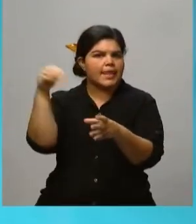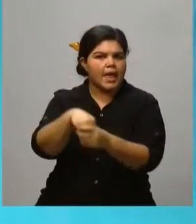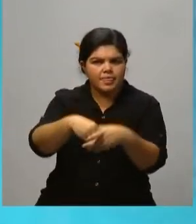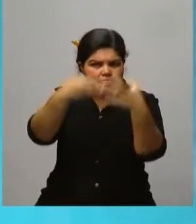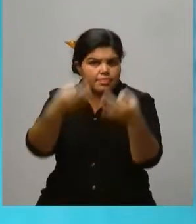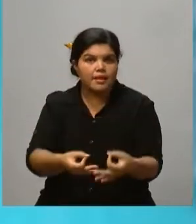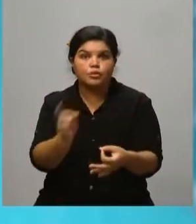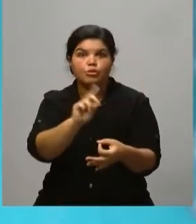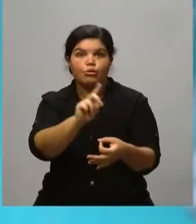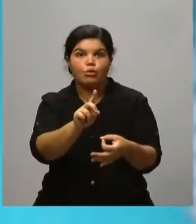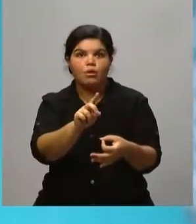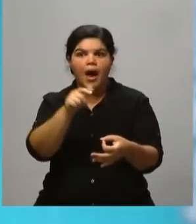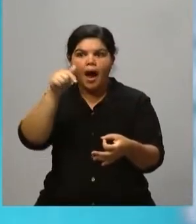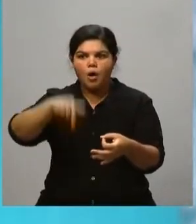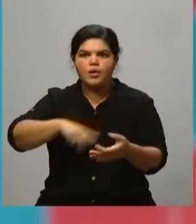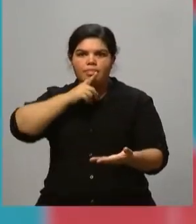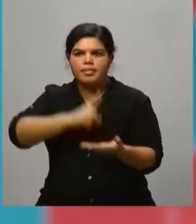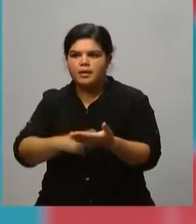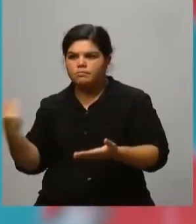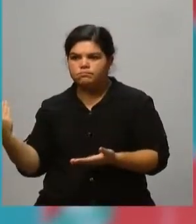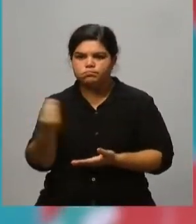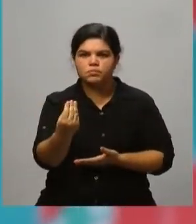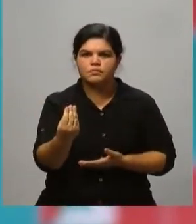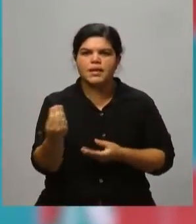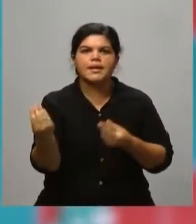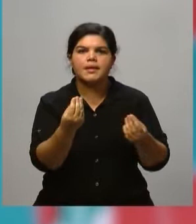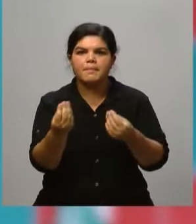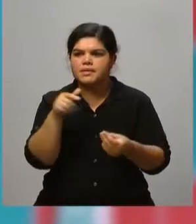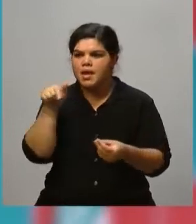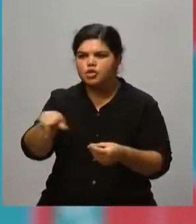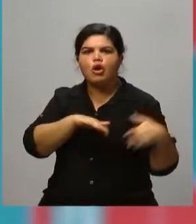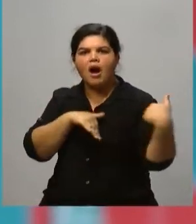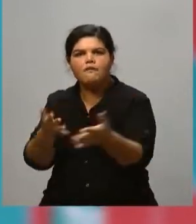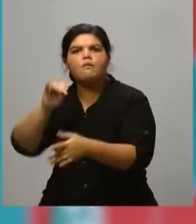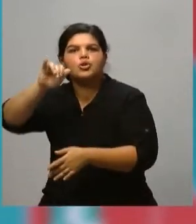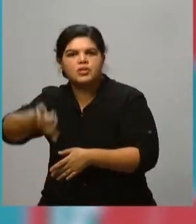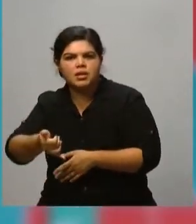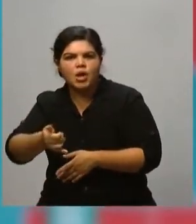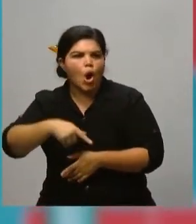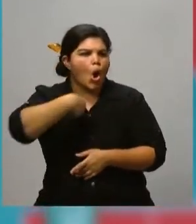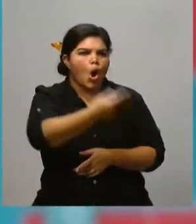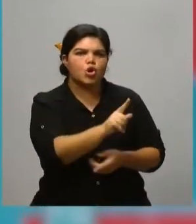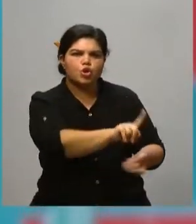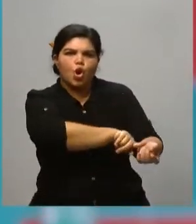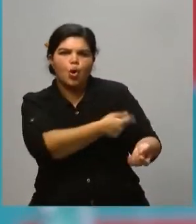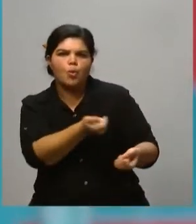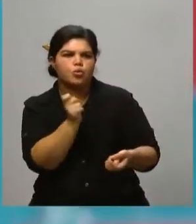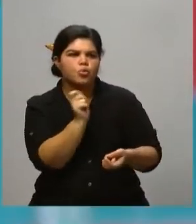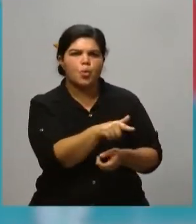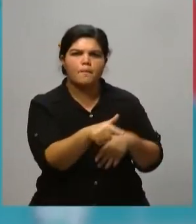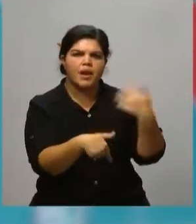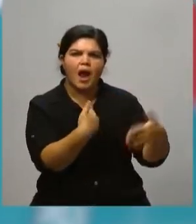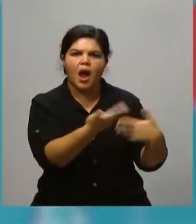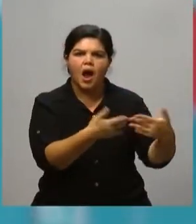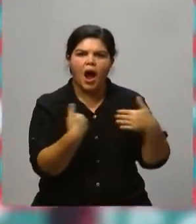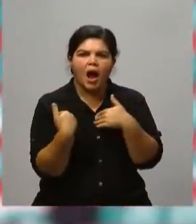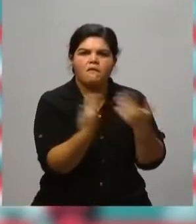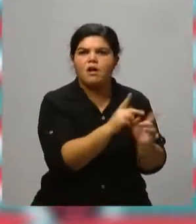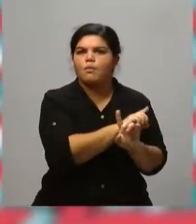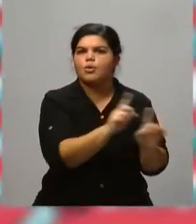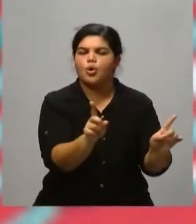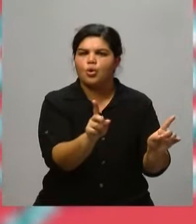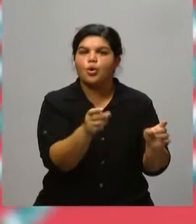su imagen, y algunos referentes de la oposición. Lo que estamos observando es que los errores de